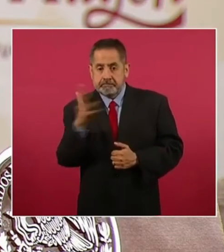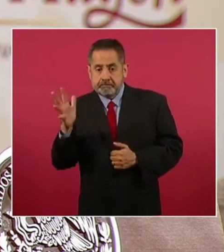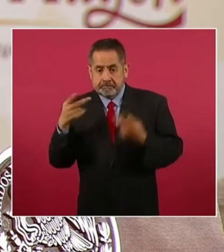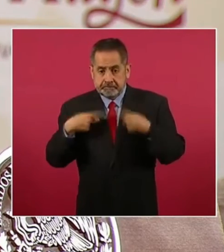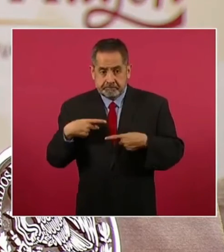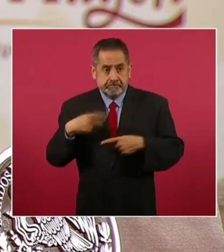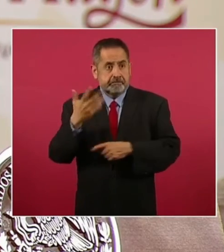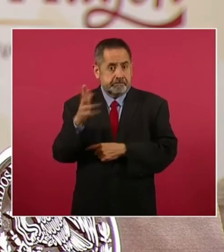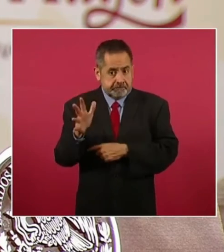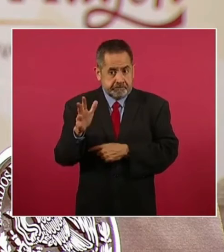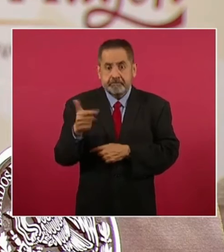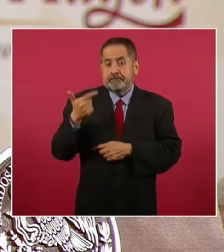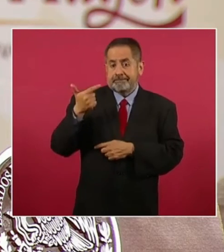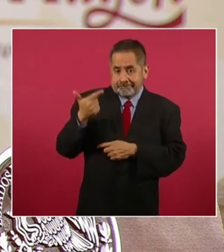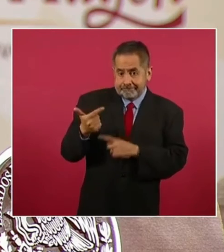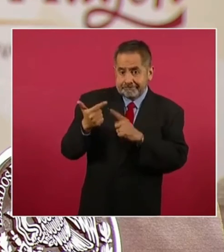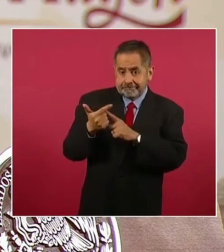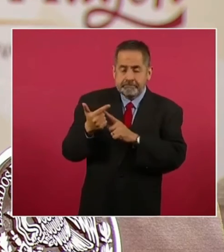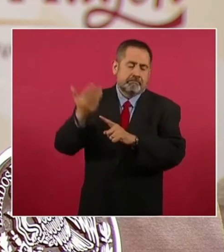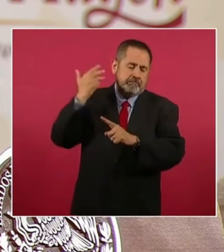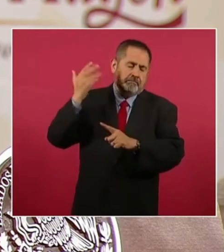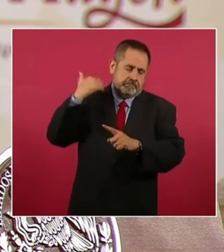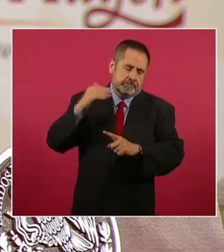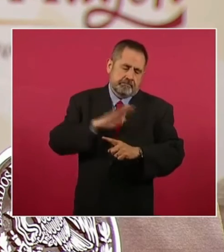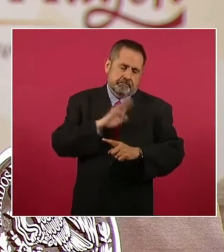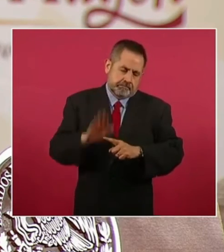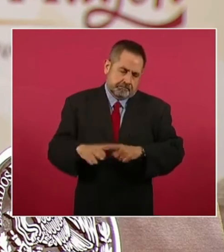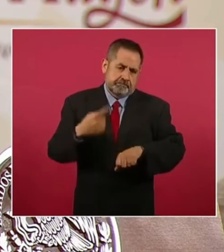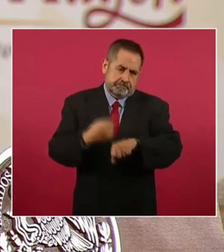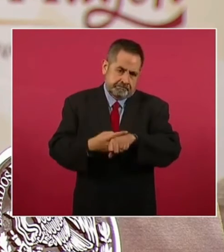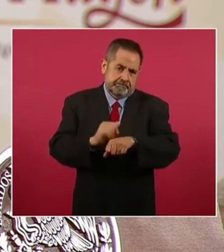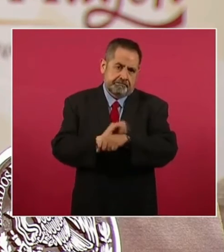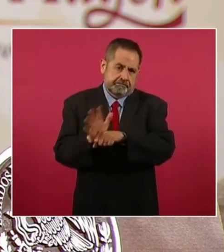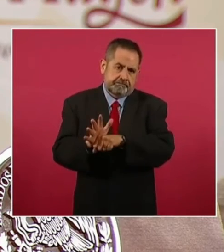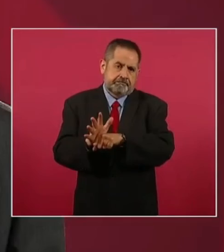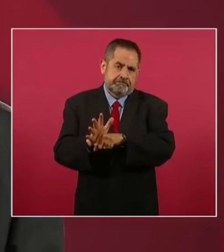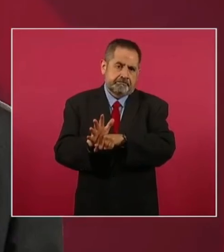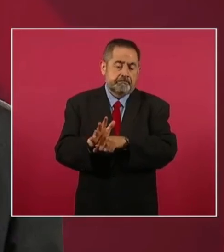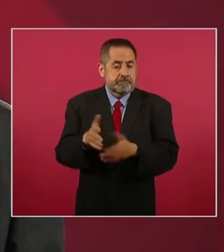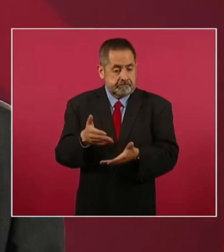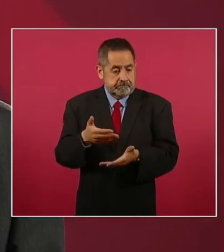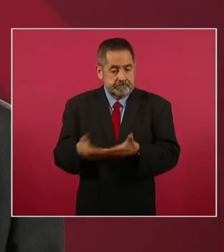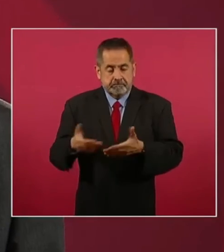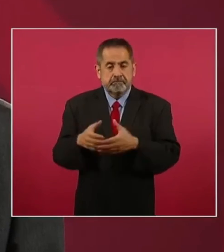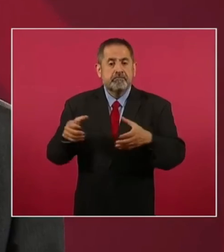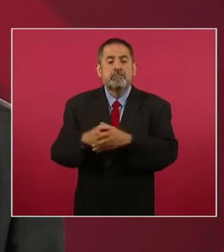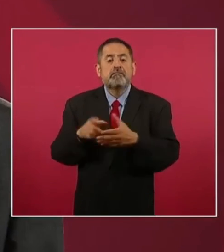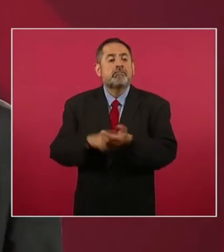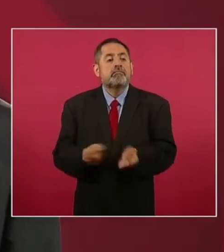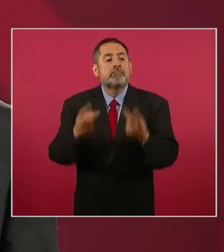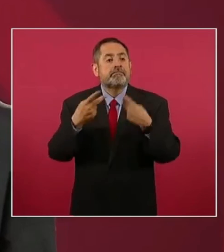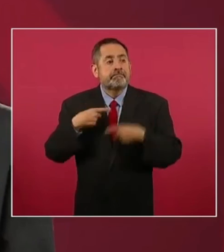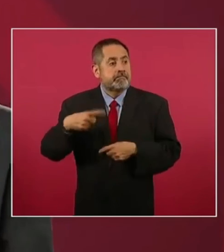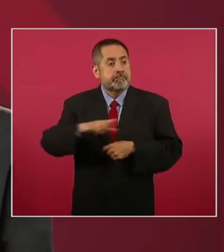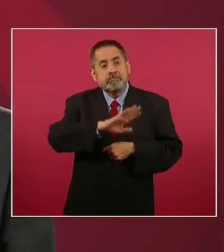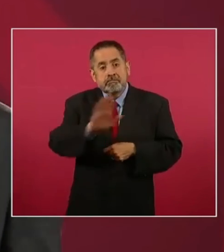personas que en su momento perdieron la vida por COVID durante esta quinta ola, son personas que no